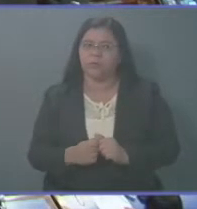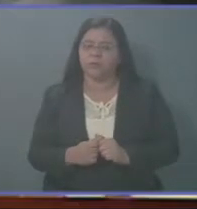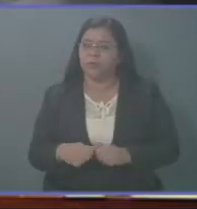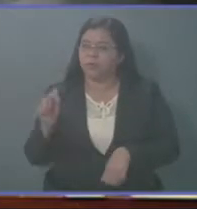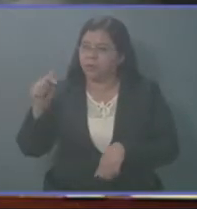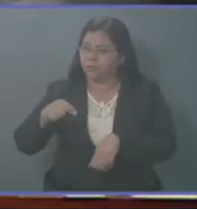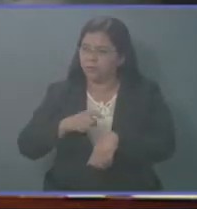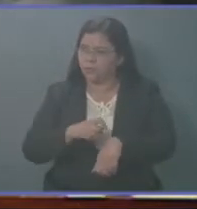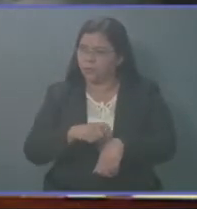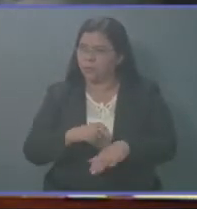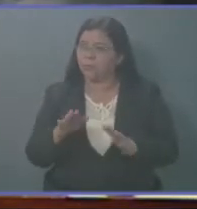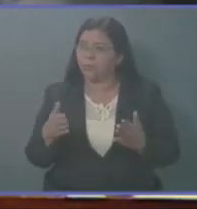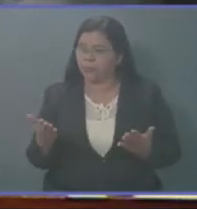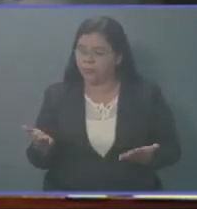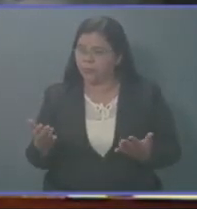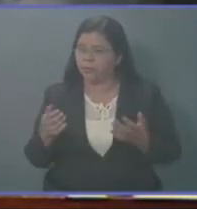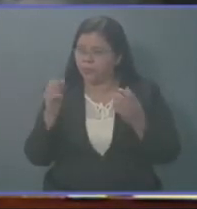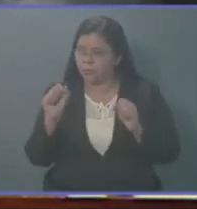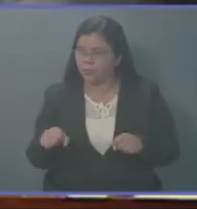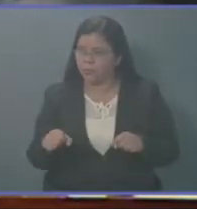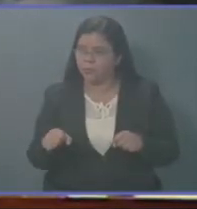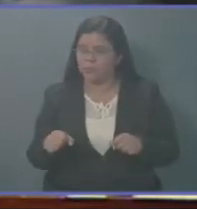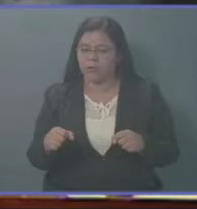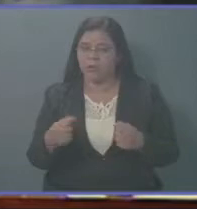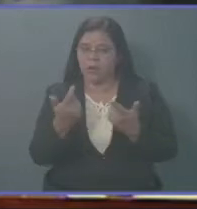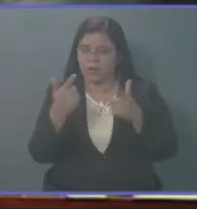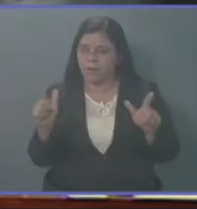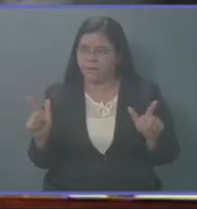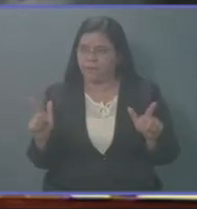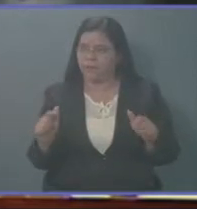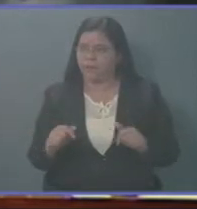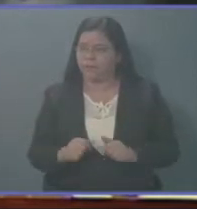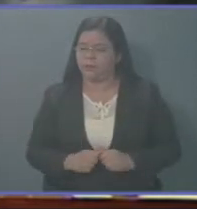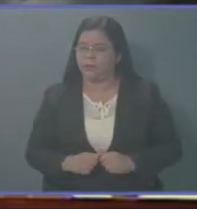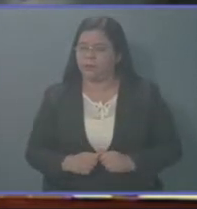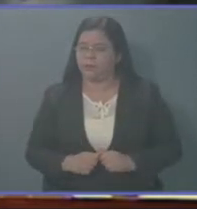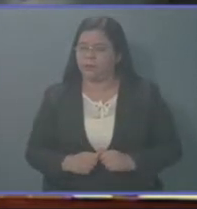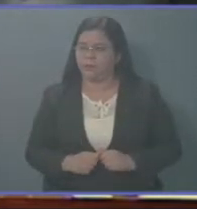este momento para que pueda estar habilitado.